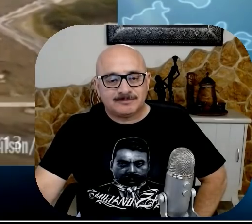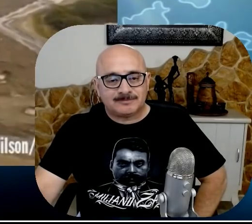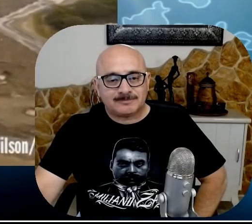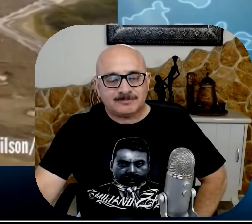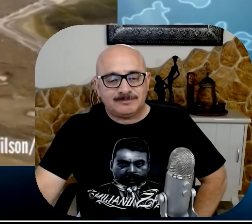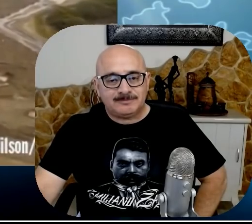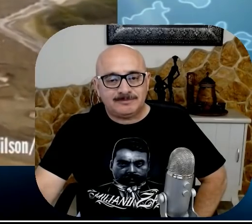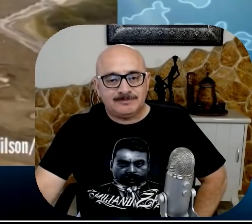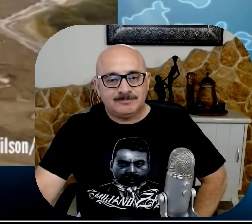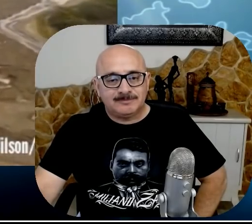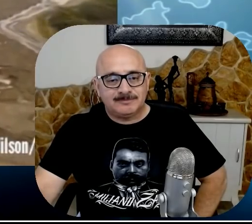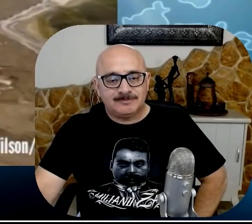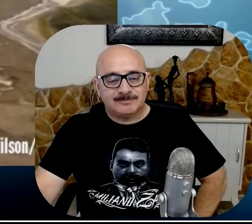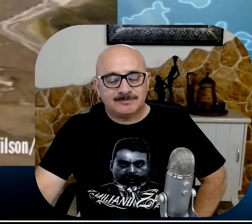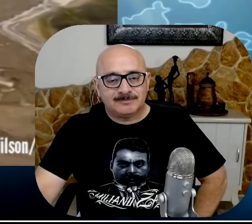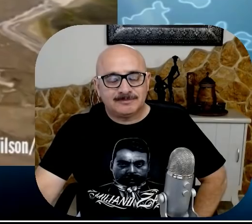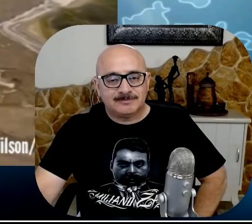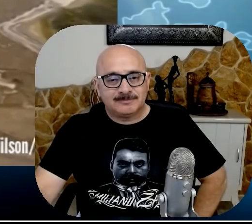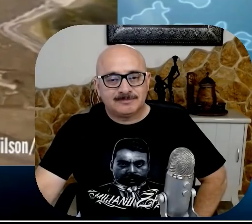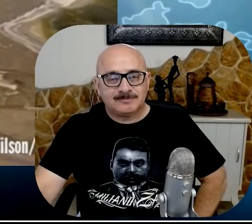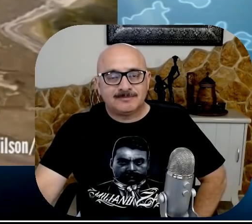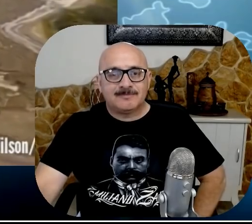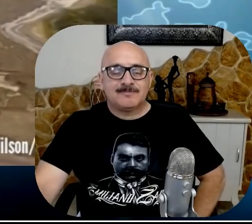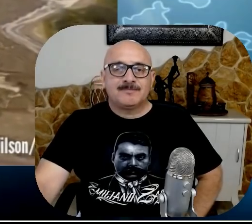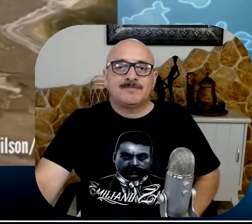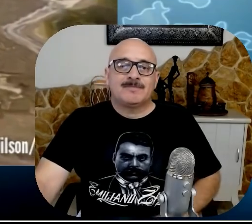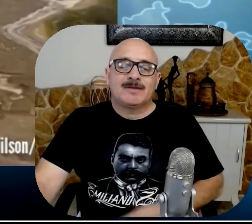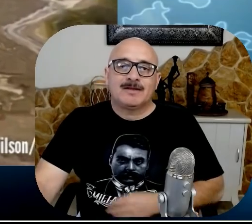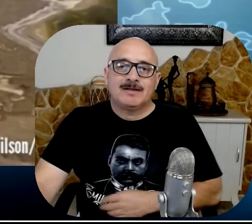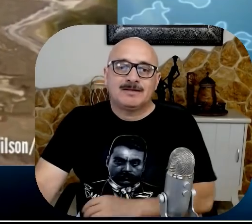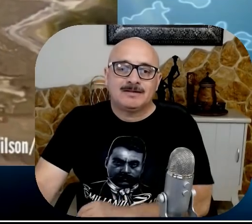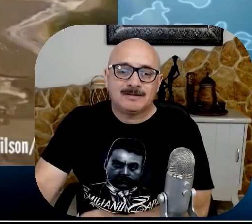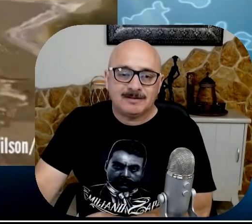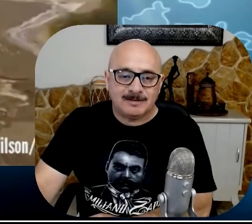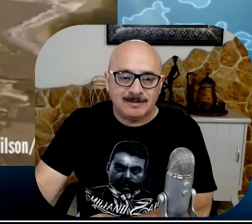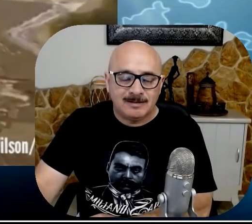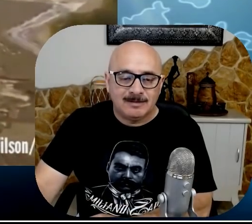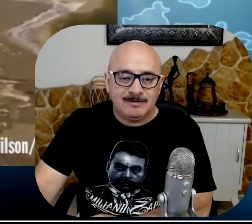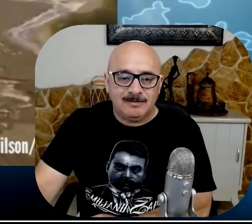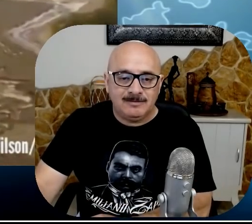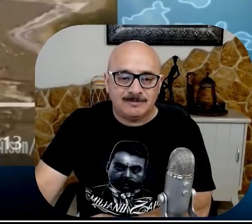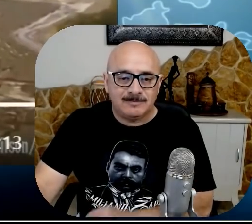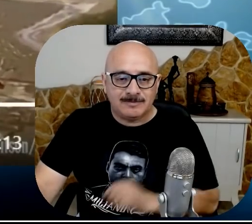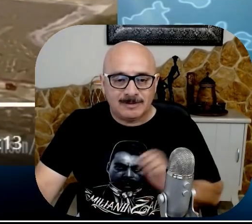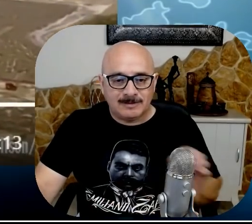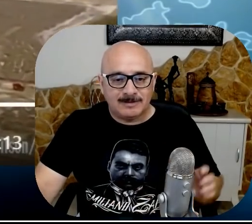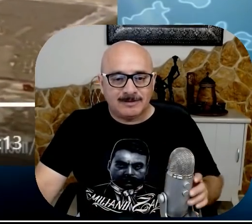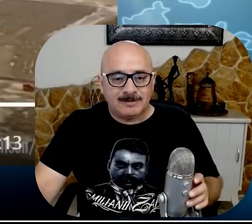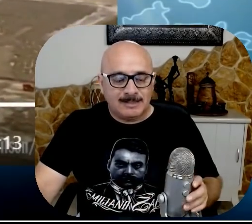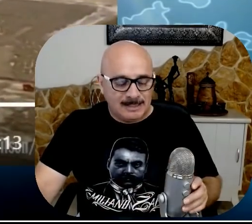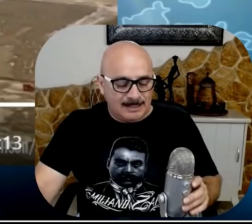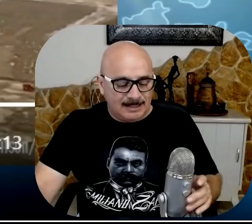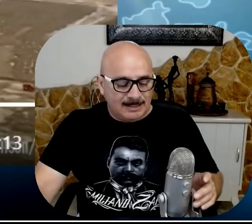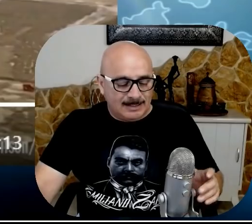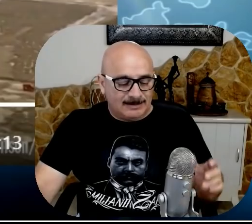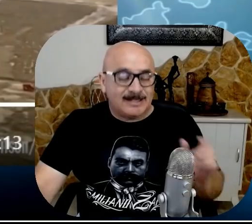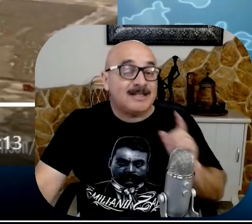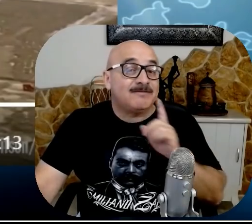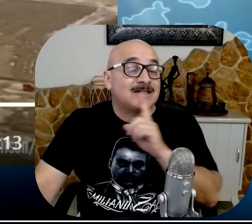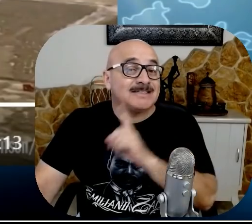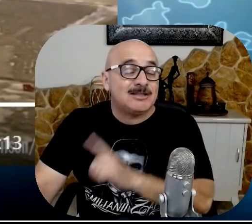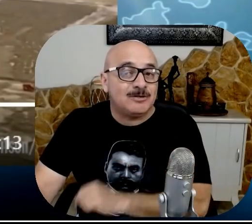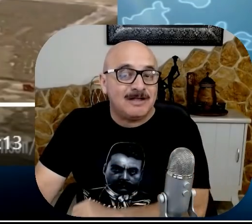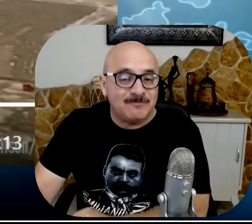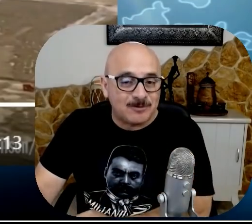proyecto, este gran proyecto del gobierno de la 4T.